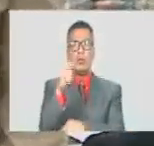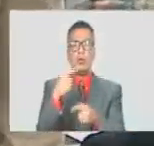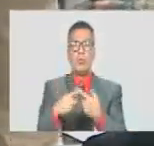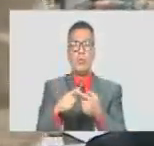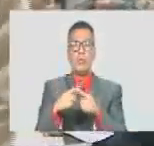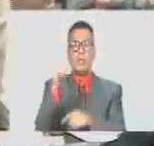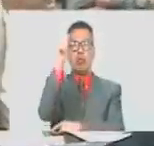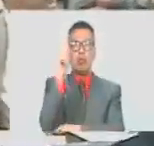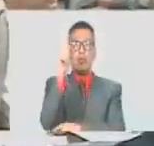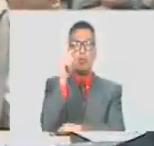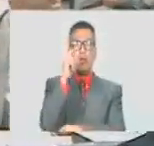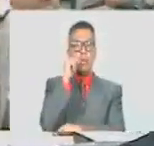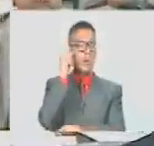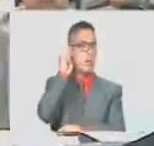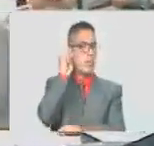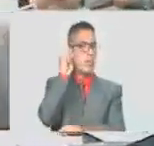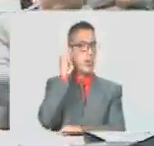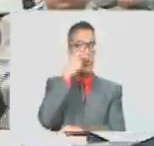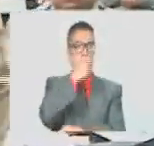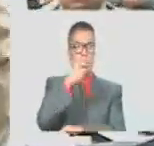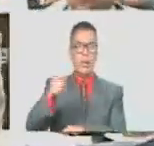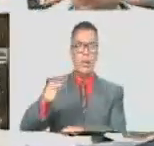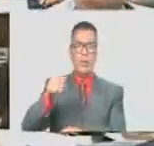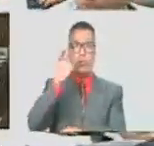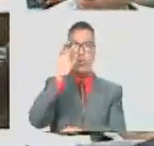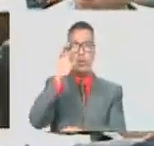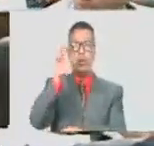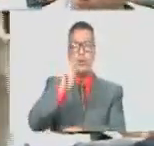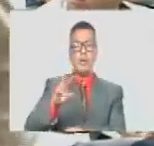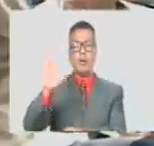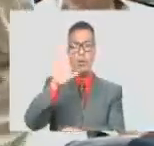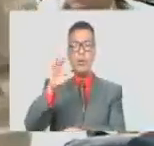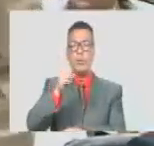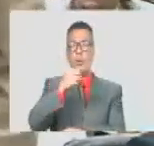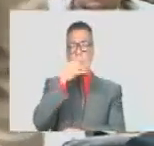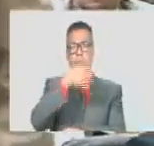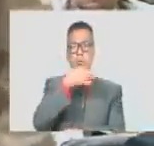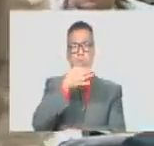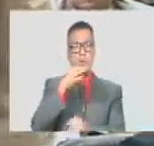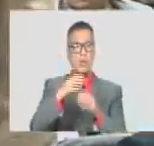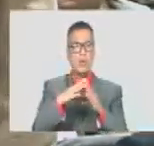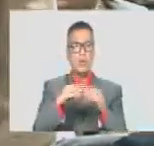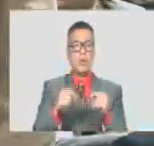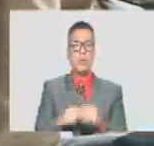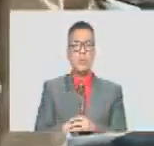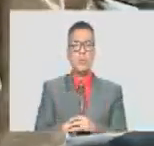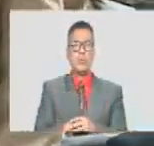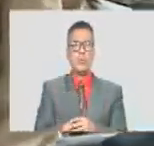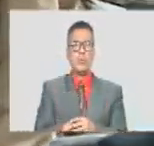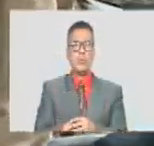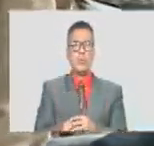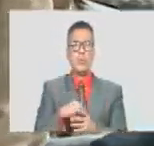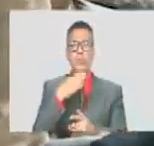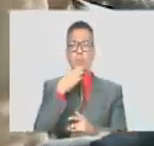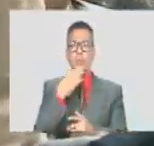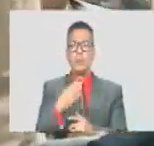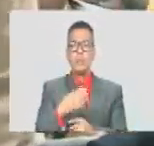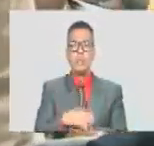diputadas, pueblo de Venezuela, buenas tardes a todas y a todos. Bueno, si he